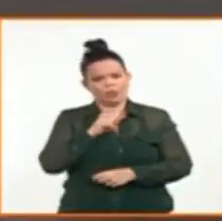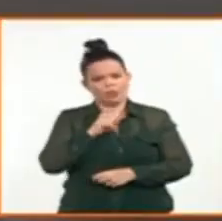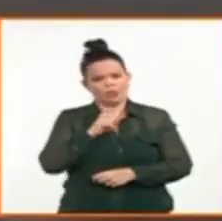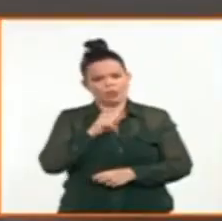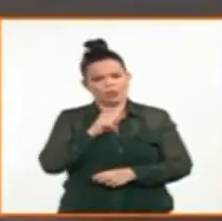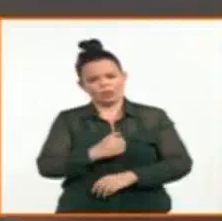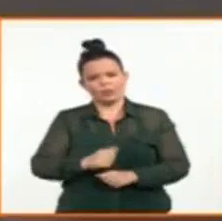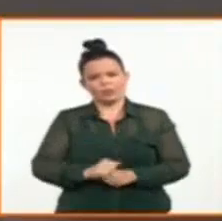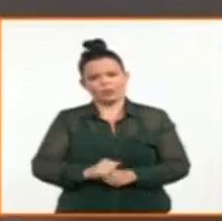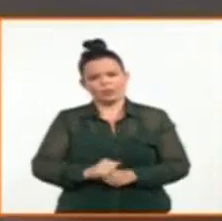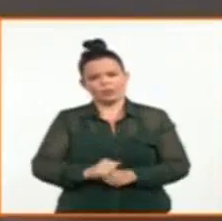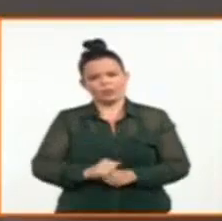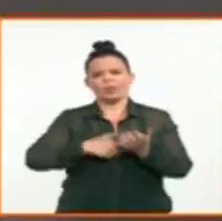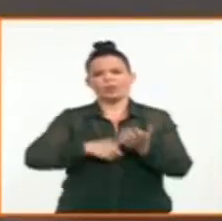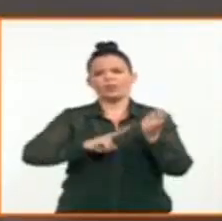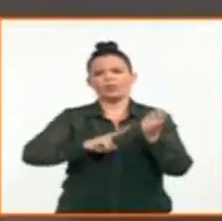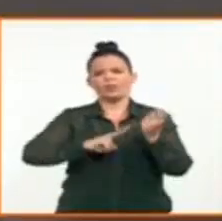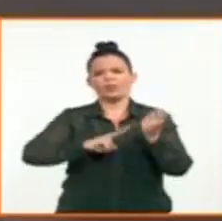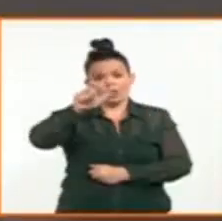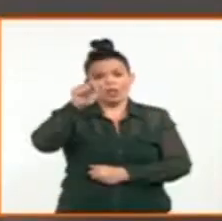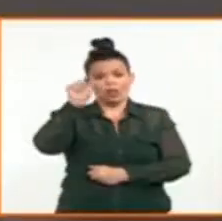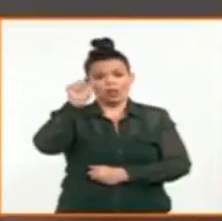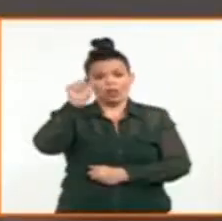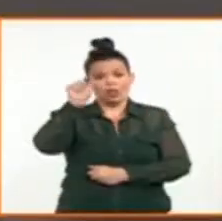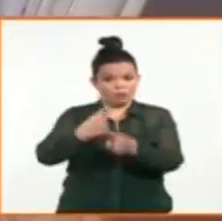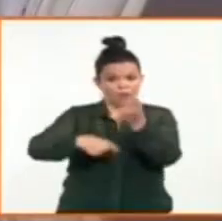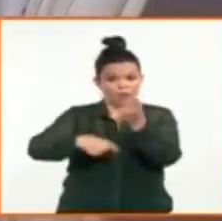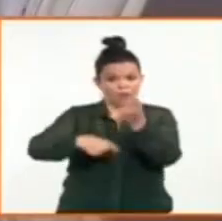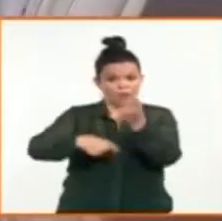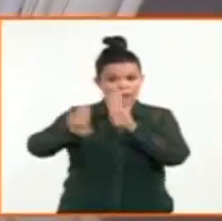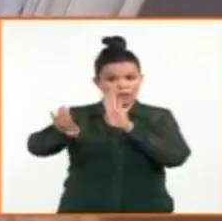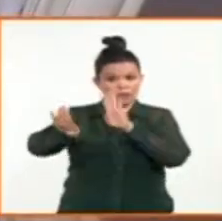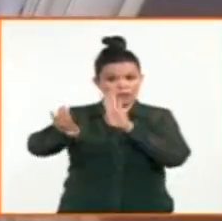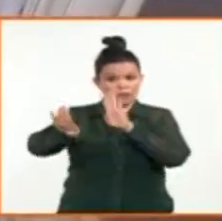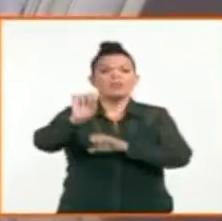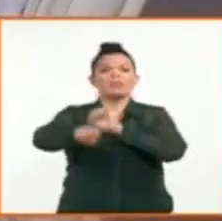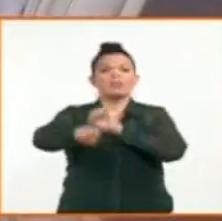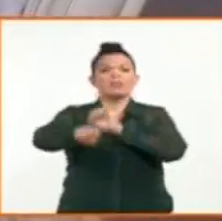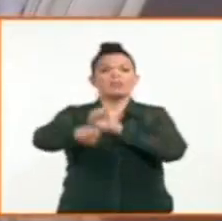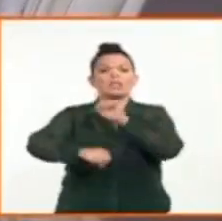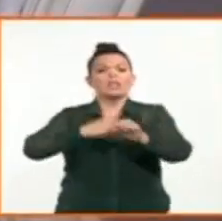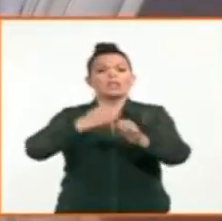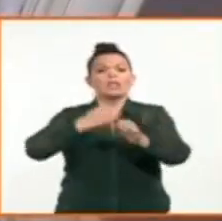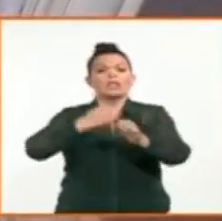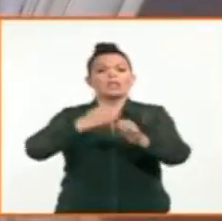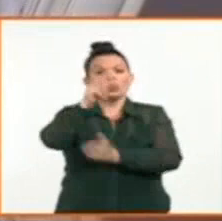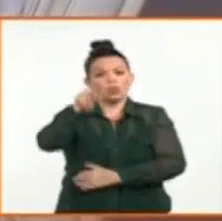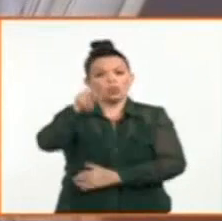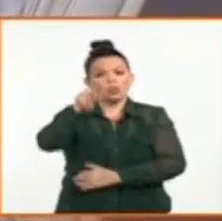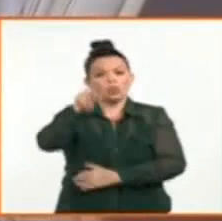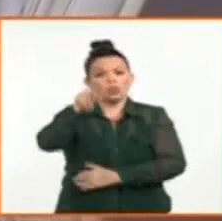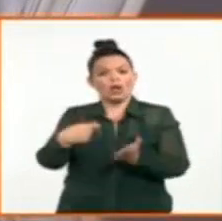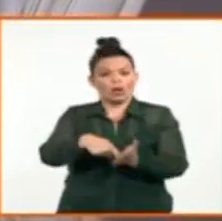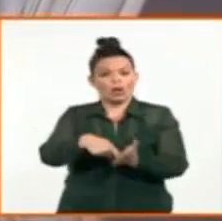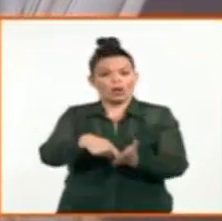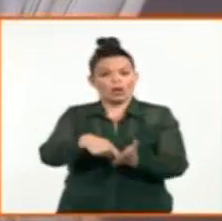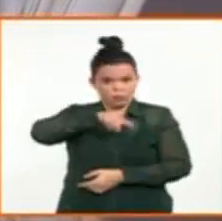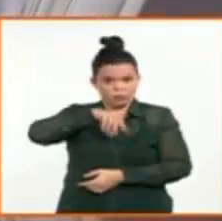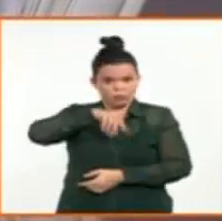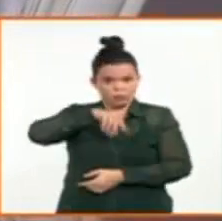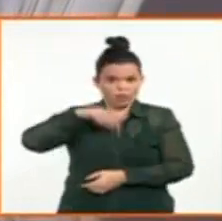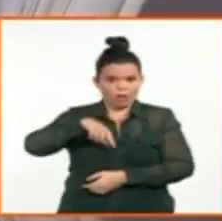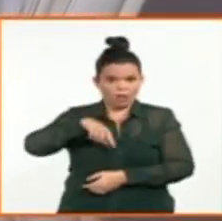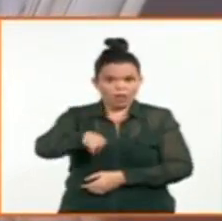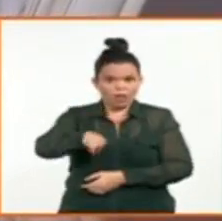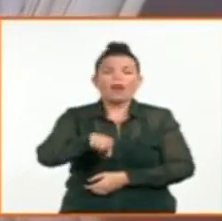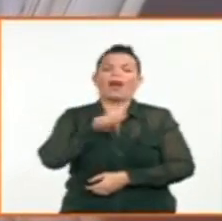para los estudiantes en moneda nacional. Sí, sin duda, eso es otro ejemplo. Uno de los productos que más se comercializa del grupo de la sideromecánica tiene que ver con las